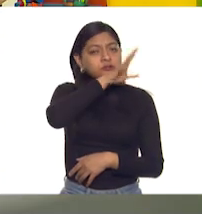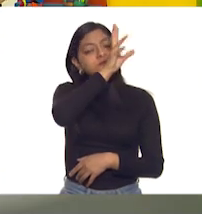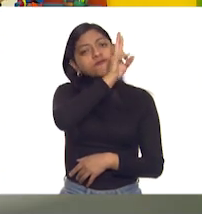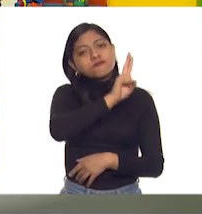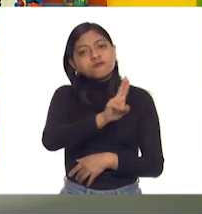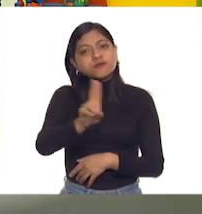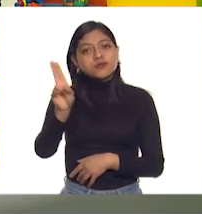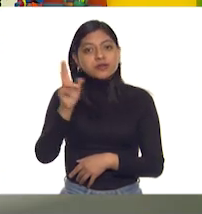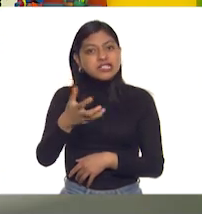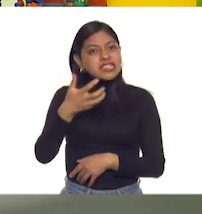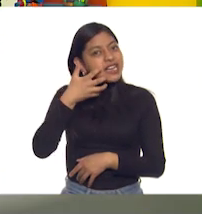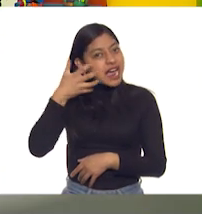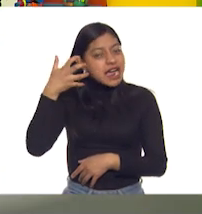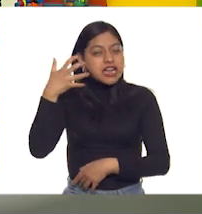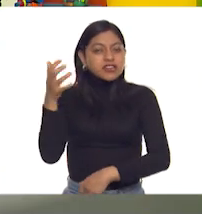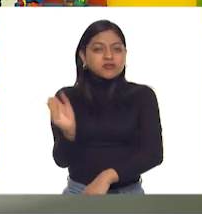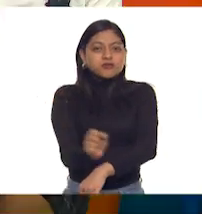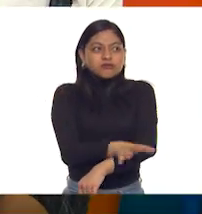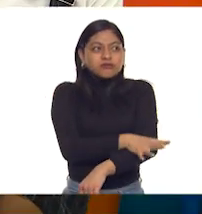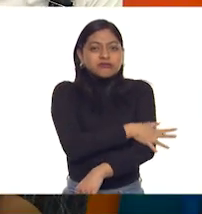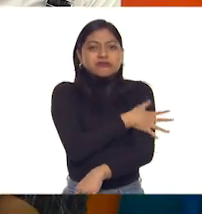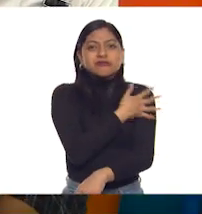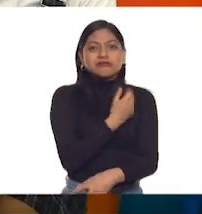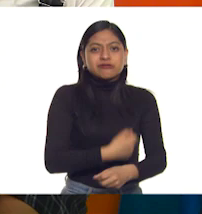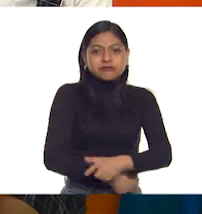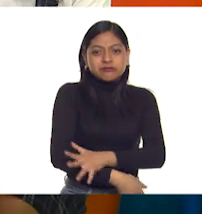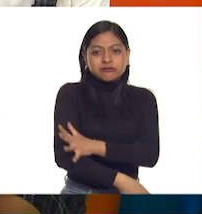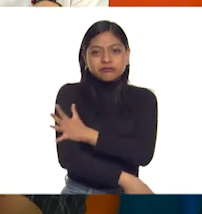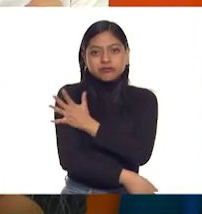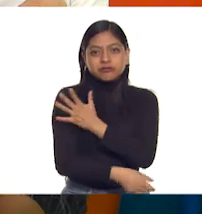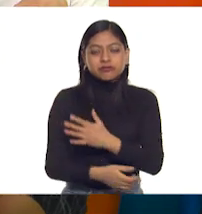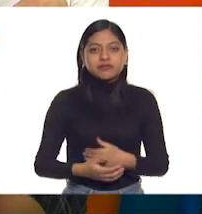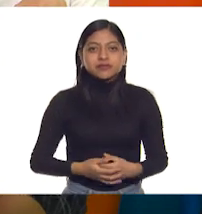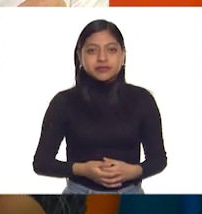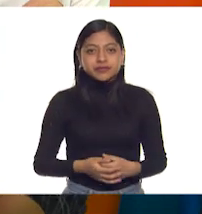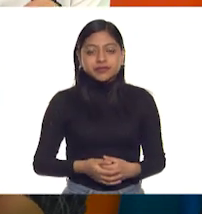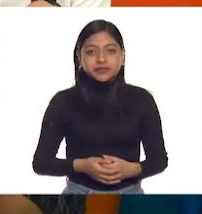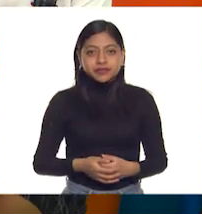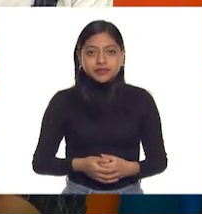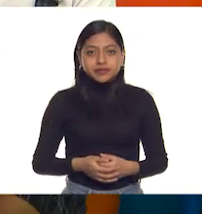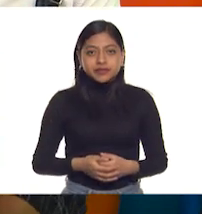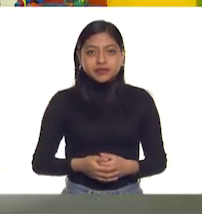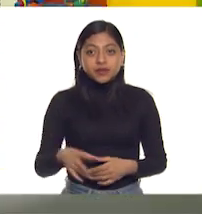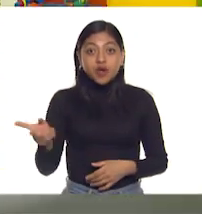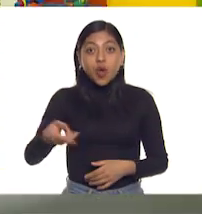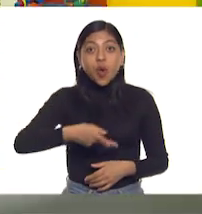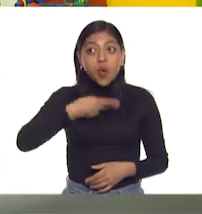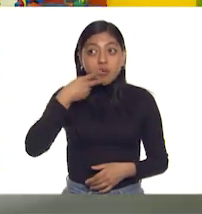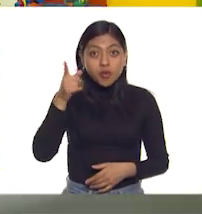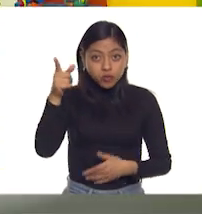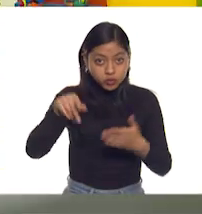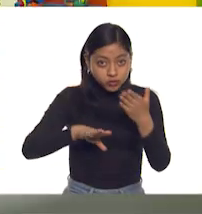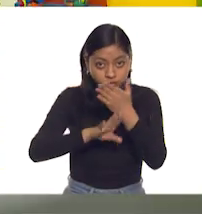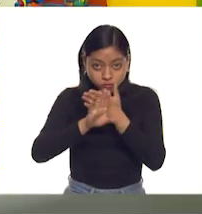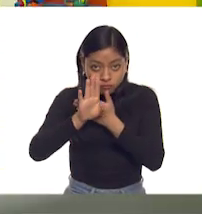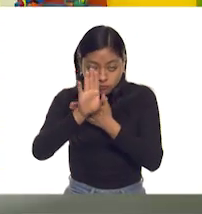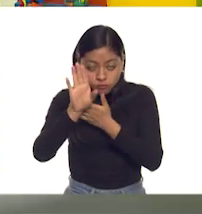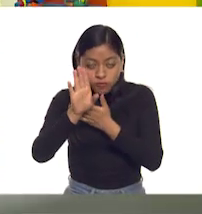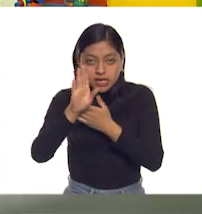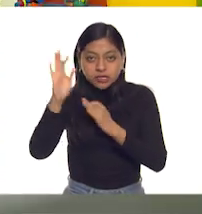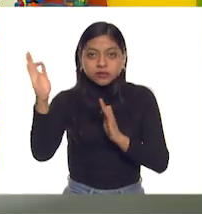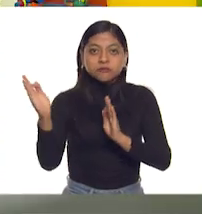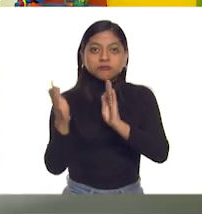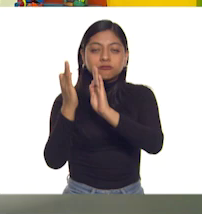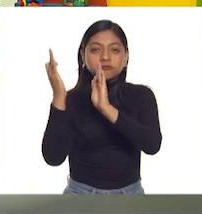Los gatos maullaban. La voz de ultratumba cada vez más cerca